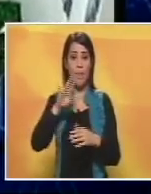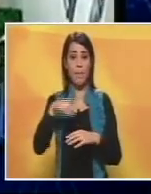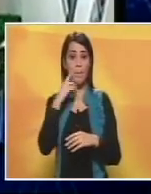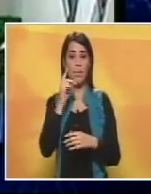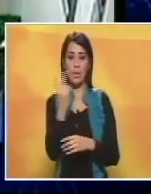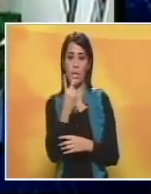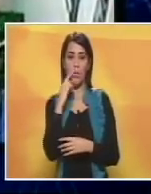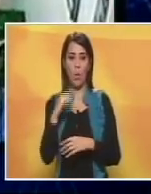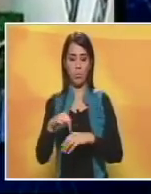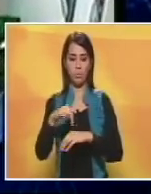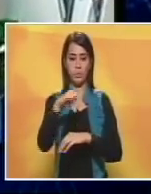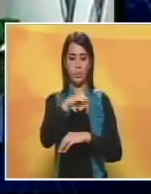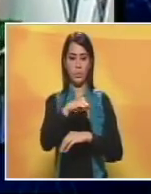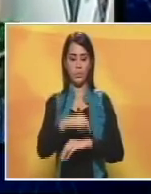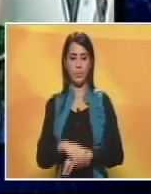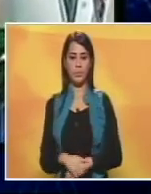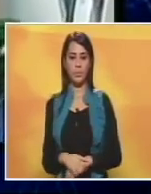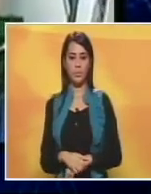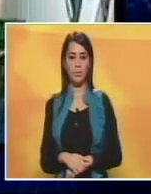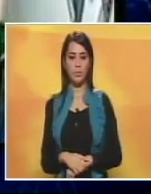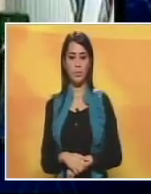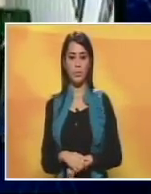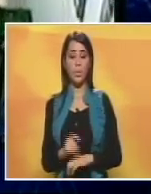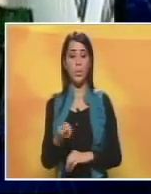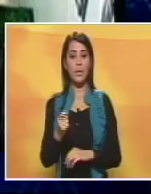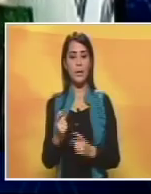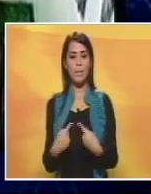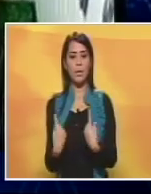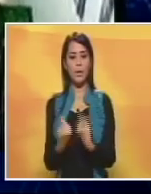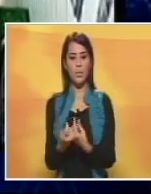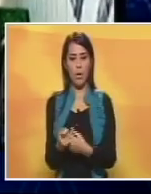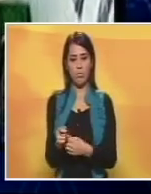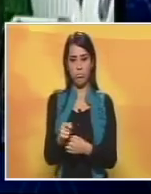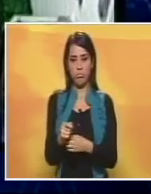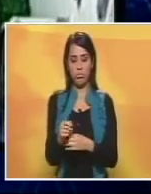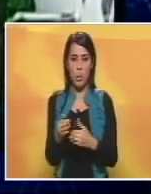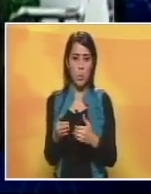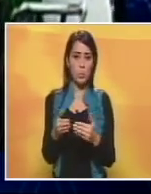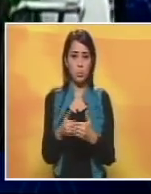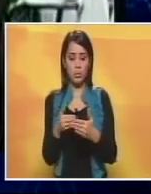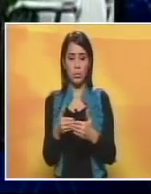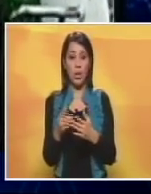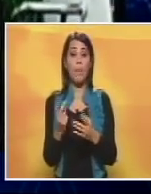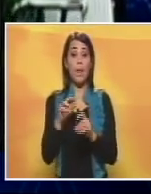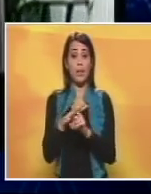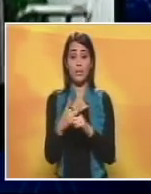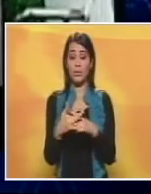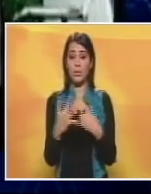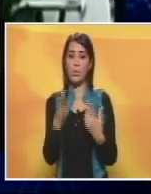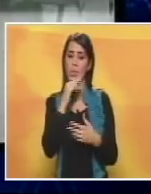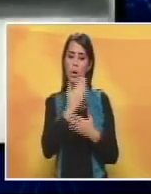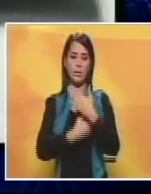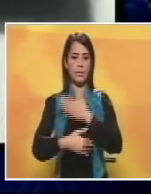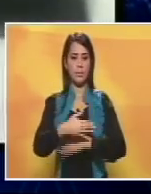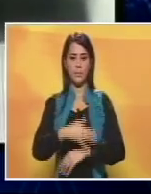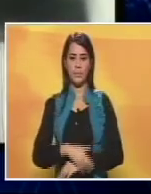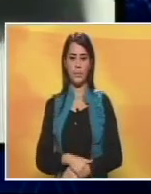ambos subieran. Una llave atrapada entre los escalones dio la causa de la situación, que no dejó ningún